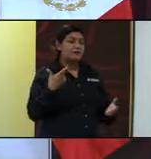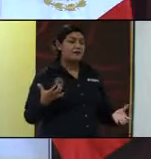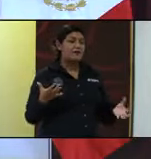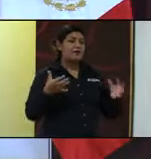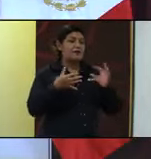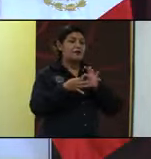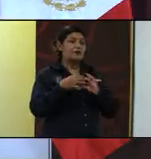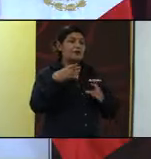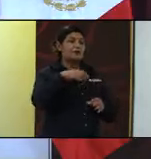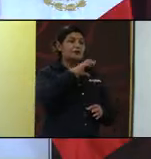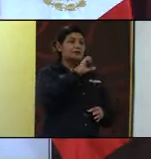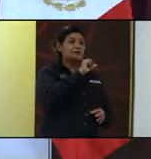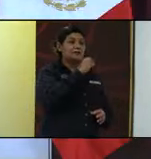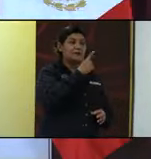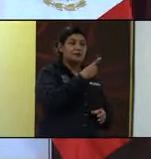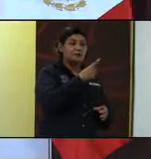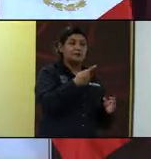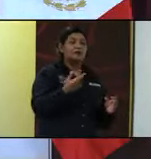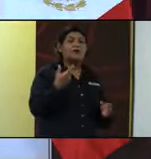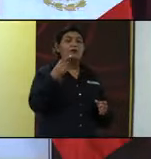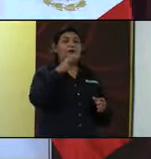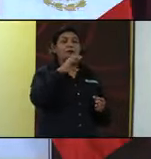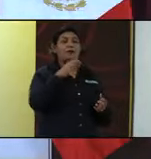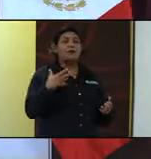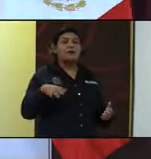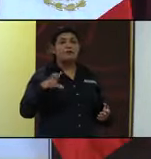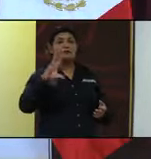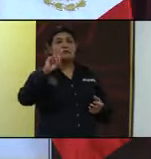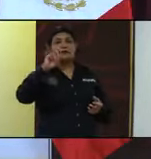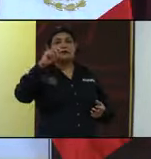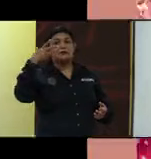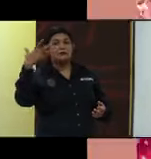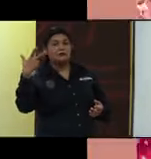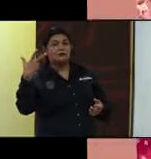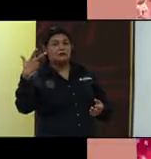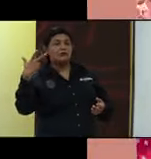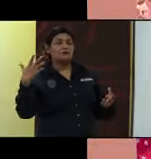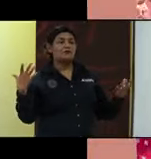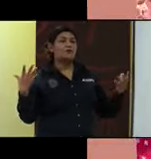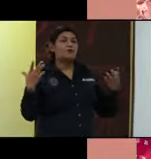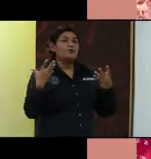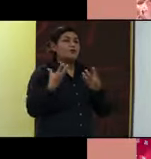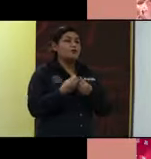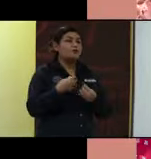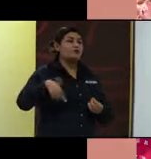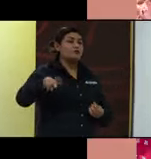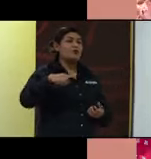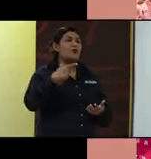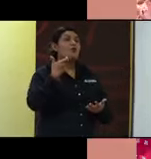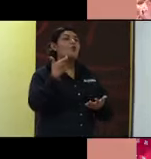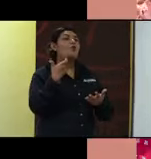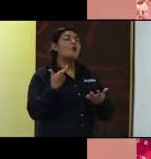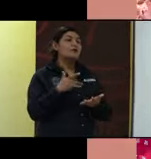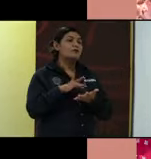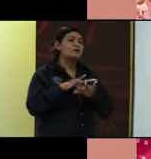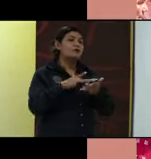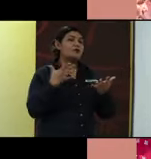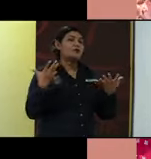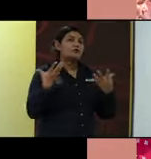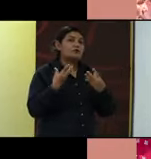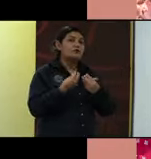los 61 y le sumamos los 38, vayan haciendo cuentas el apoyo del gobierno